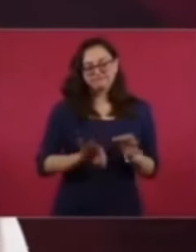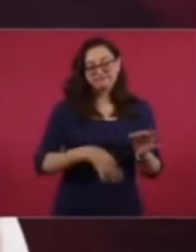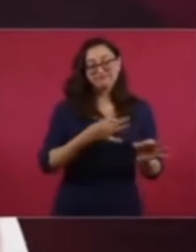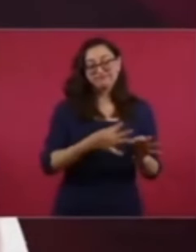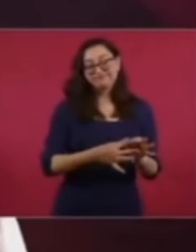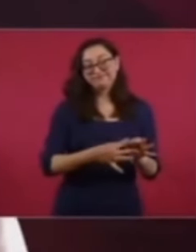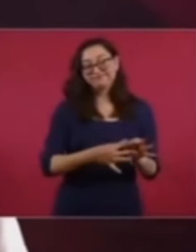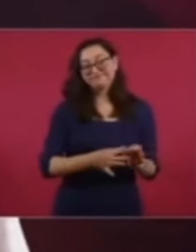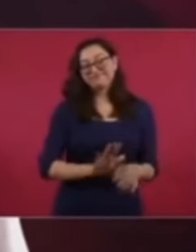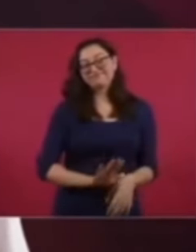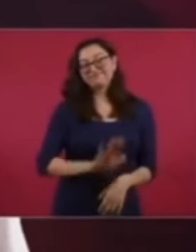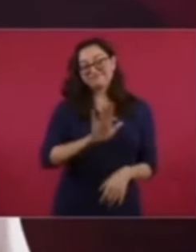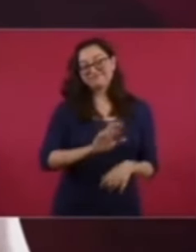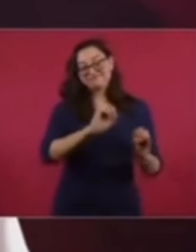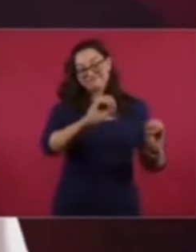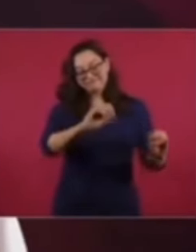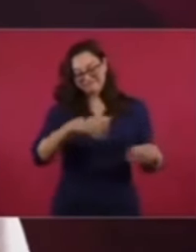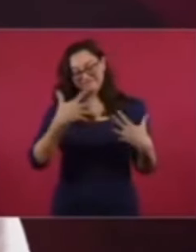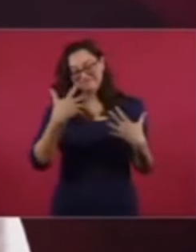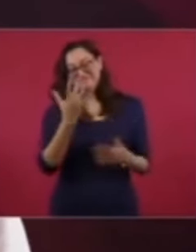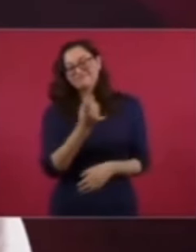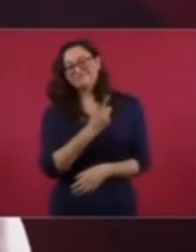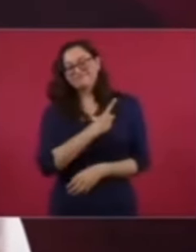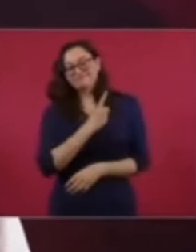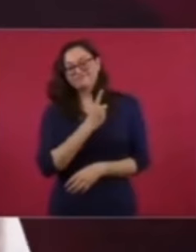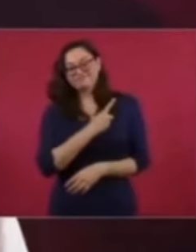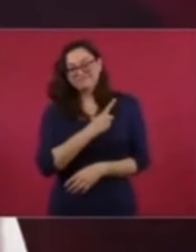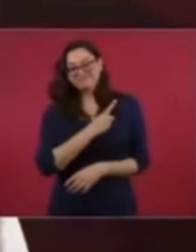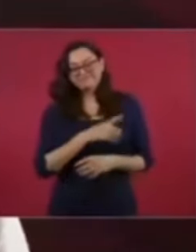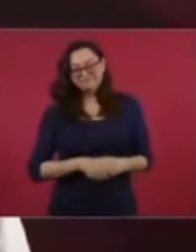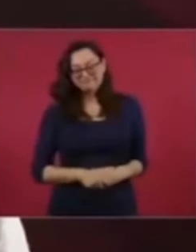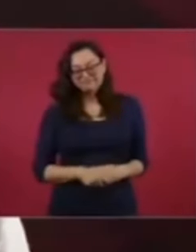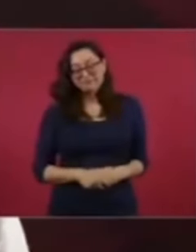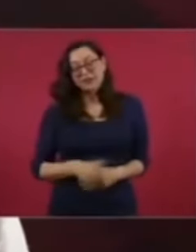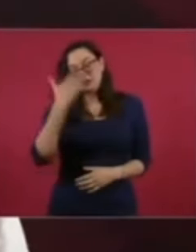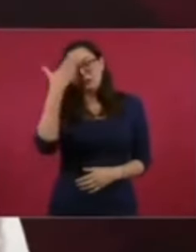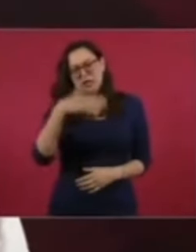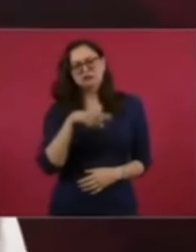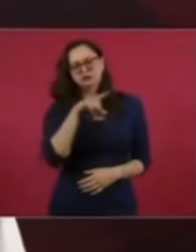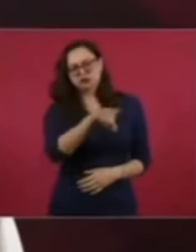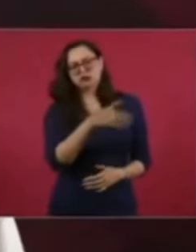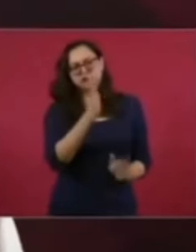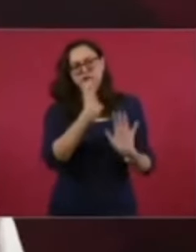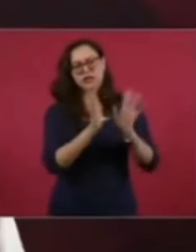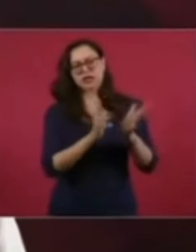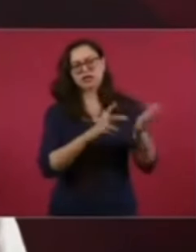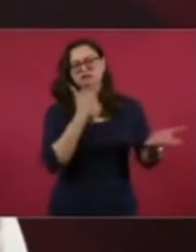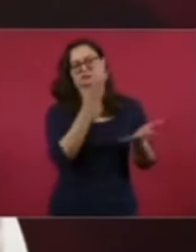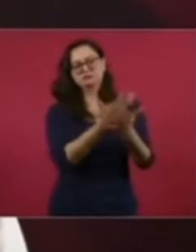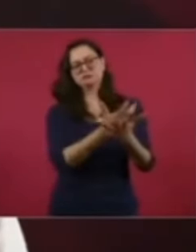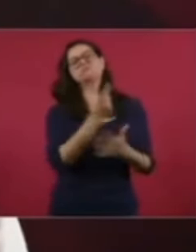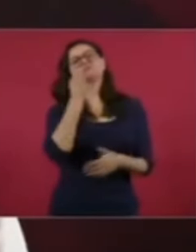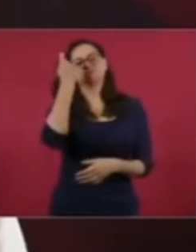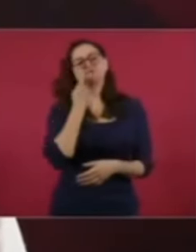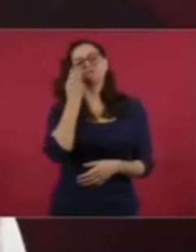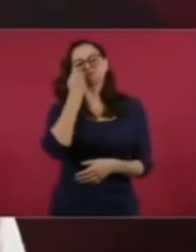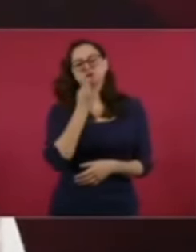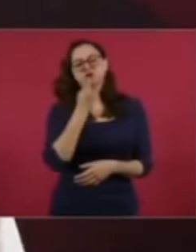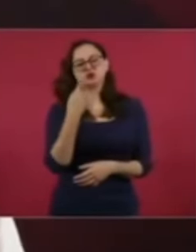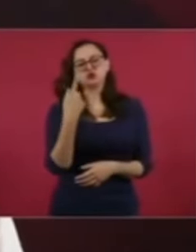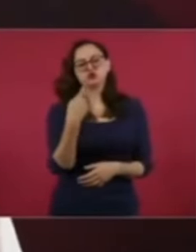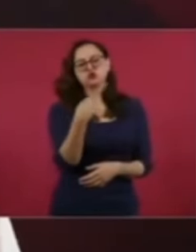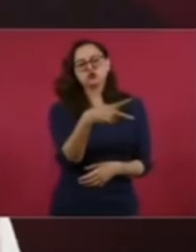muchísimos actores políticos pero lo más importante con el pueblo de México López Obrador representa el anhelo de